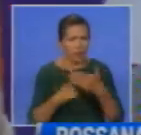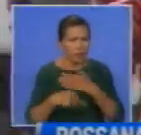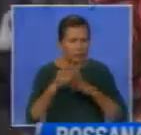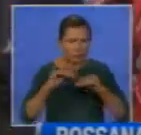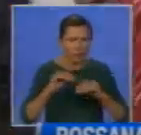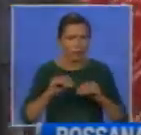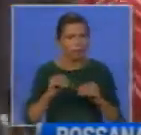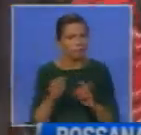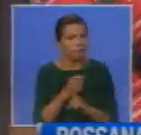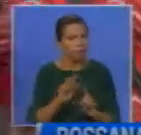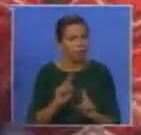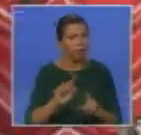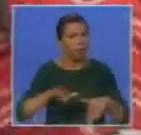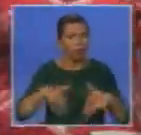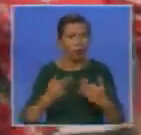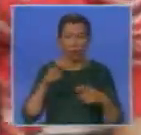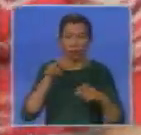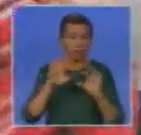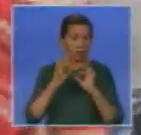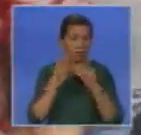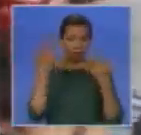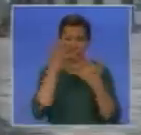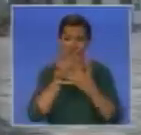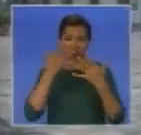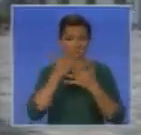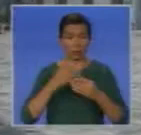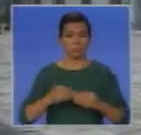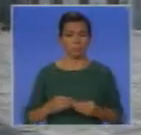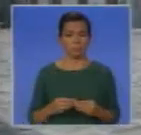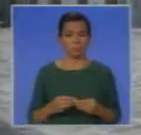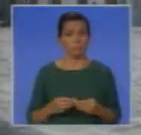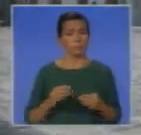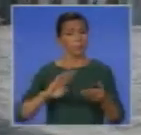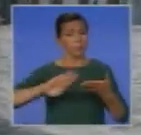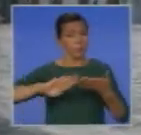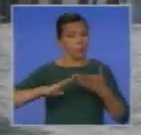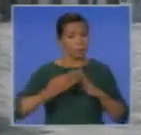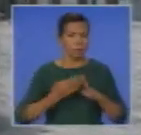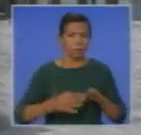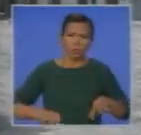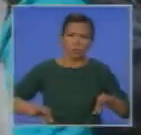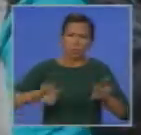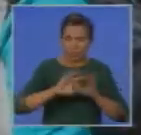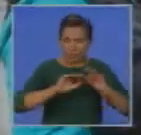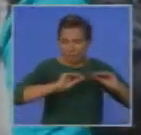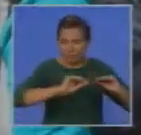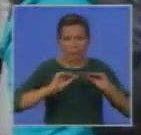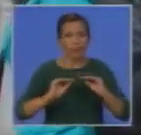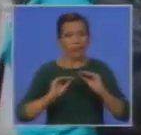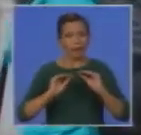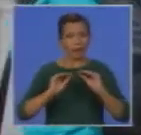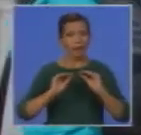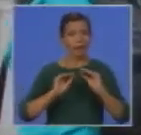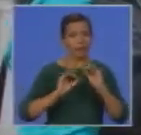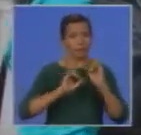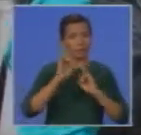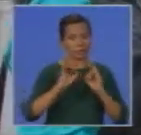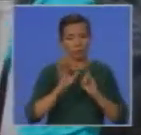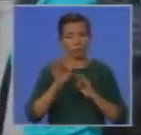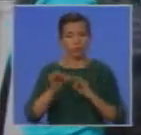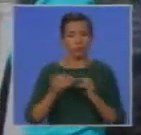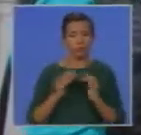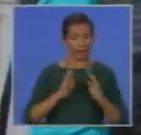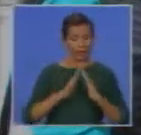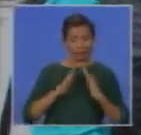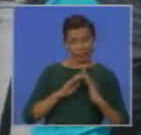violencia. Aquí la participación de la comunidad es clave, nos cuenta Karina, defensora comunitaria de Santa Elena, quien al ver que su vecina era víctima